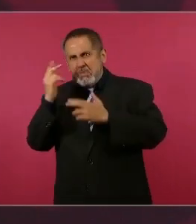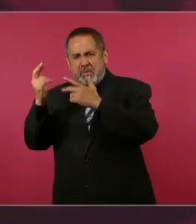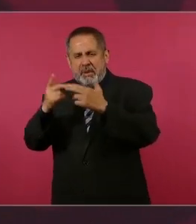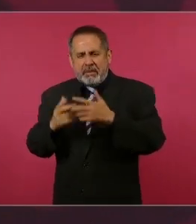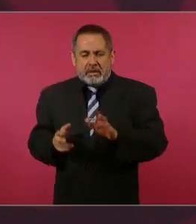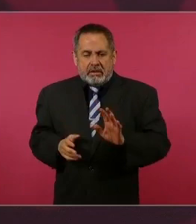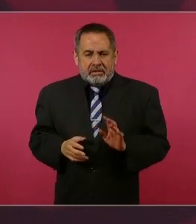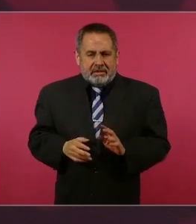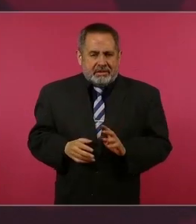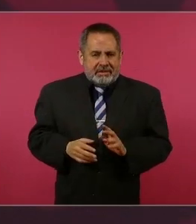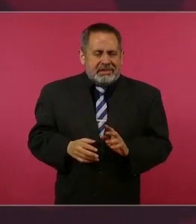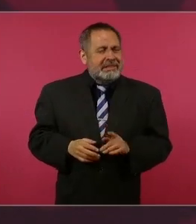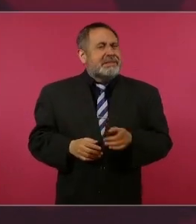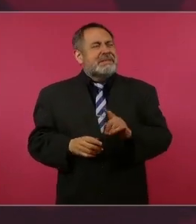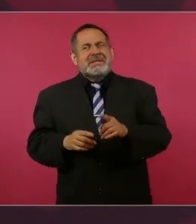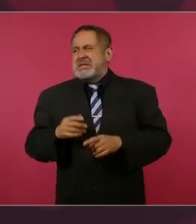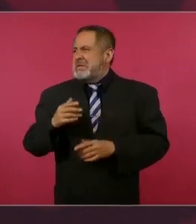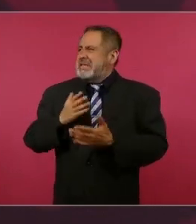no radicales,